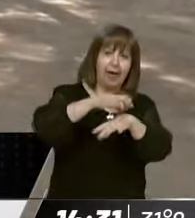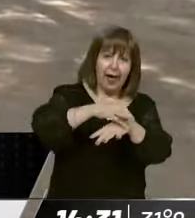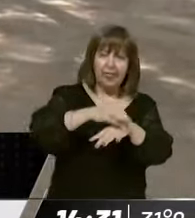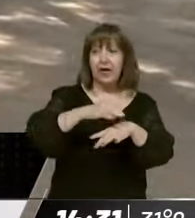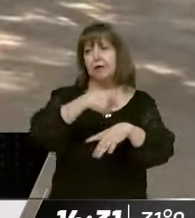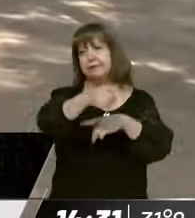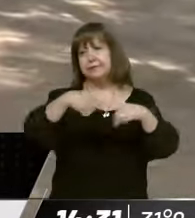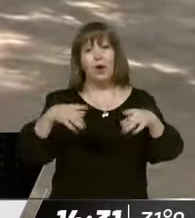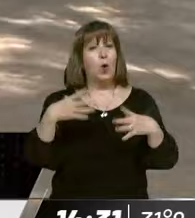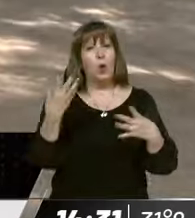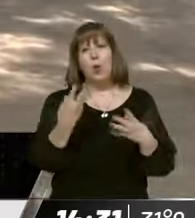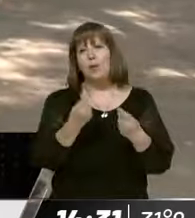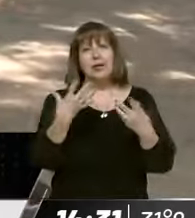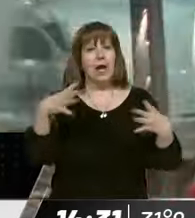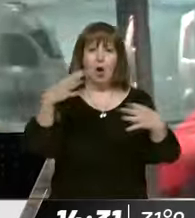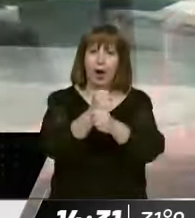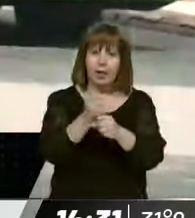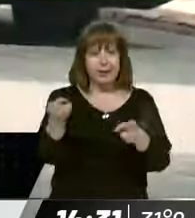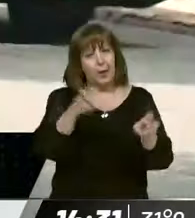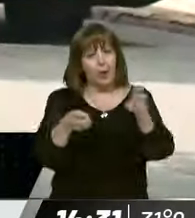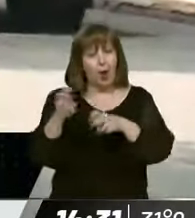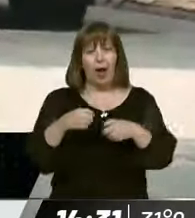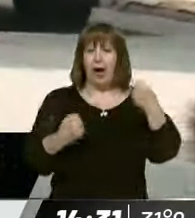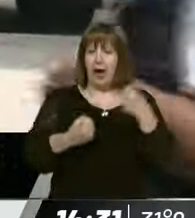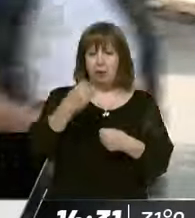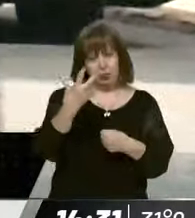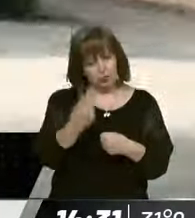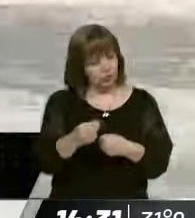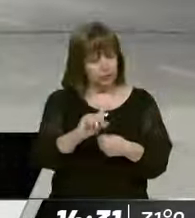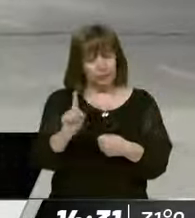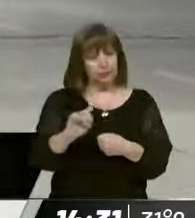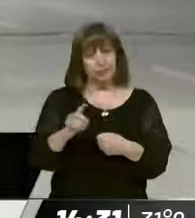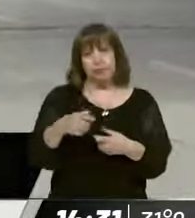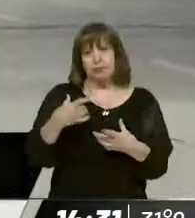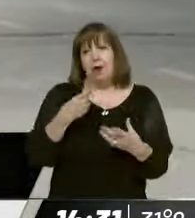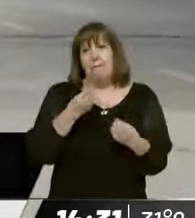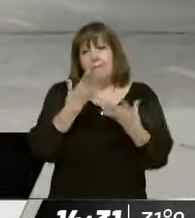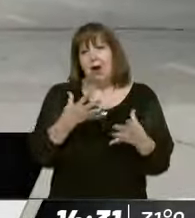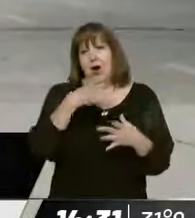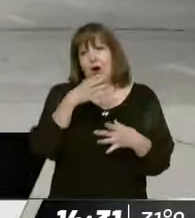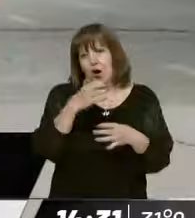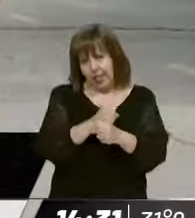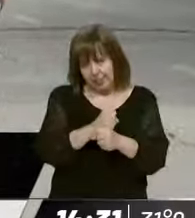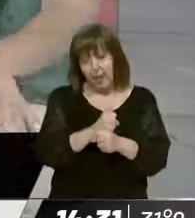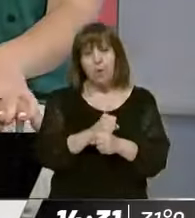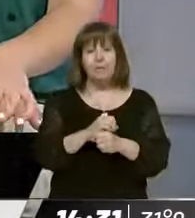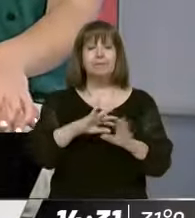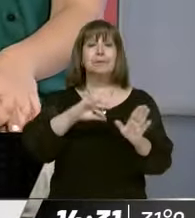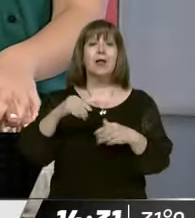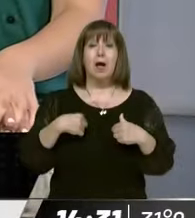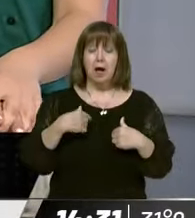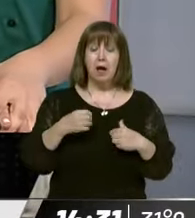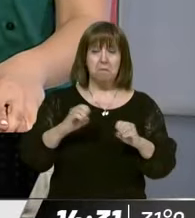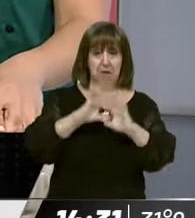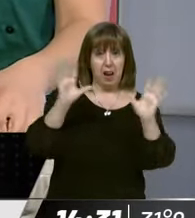todo. Usamos más los micros que los autos y todo eso, porque nos conviene más. Clarísimo, la realidad de